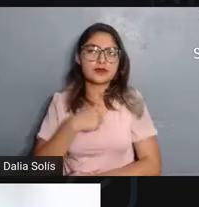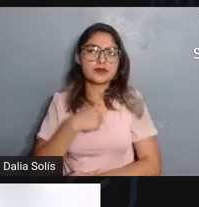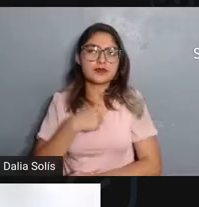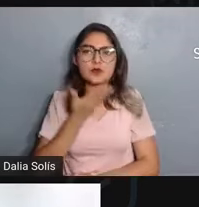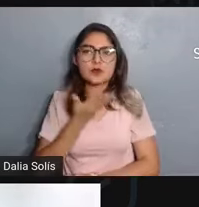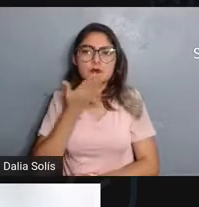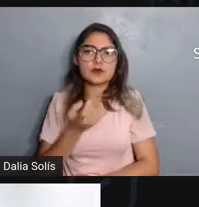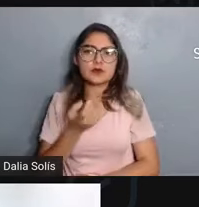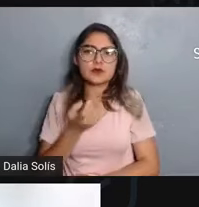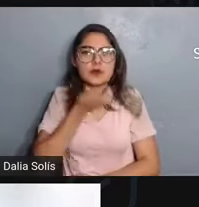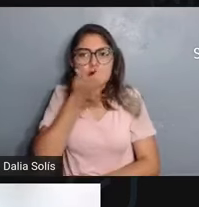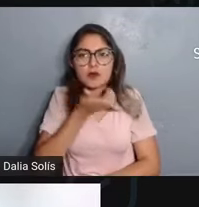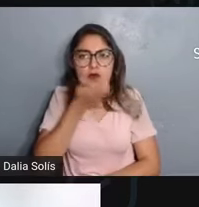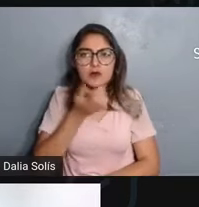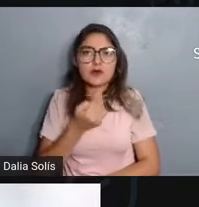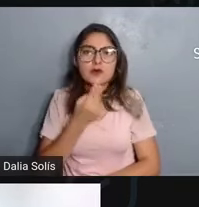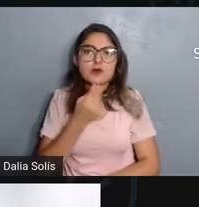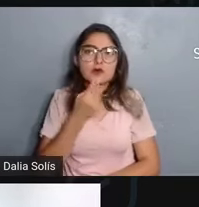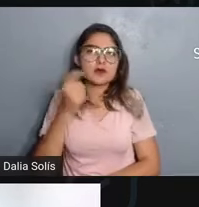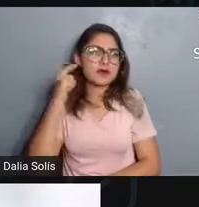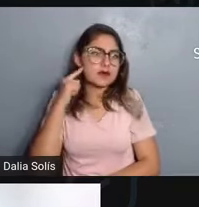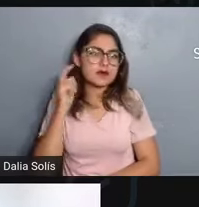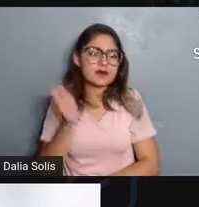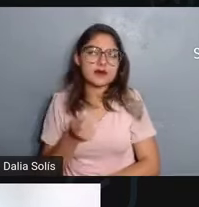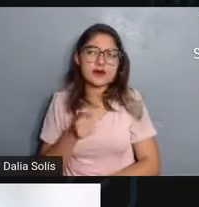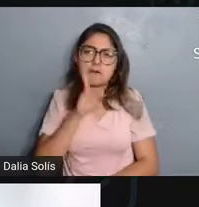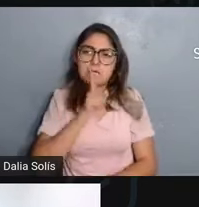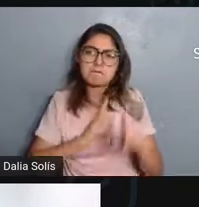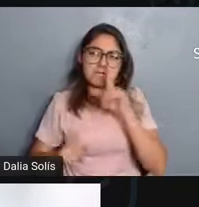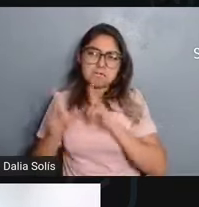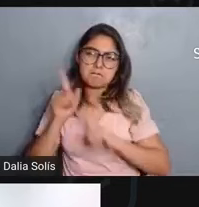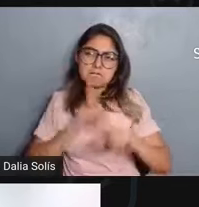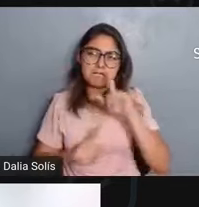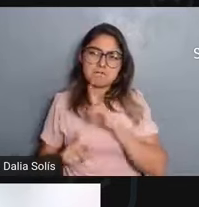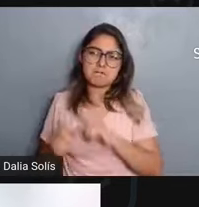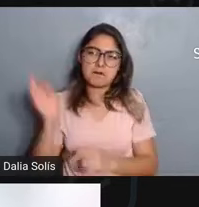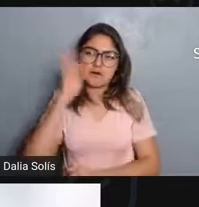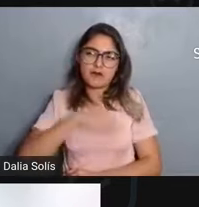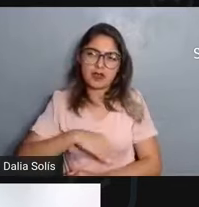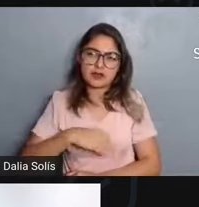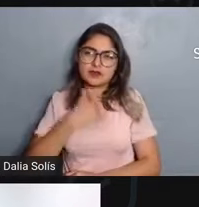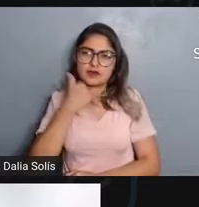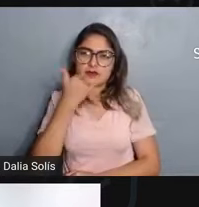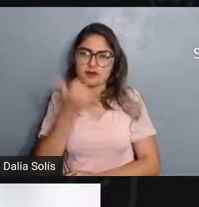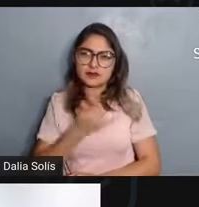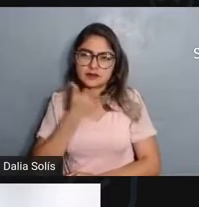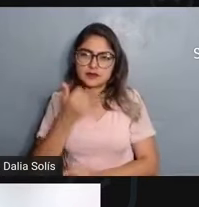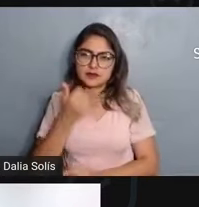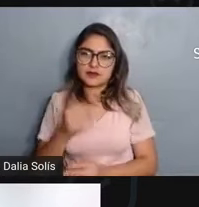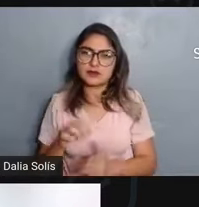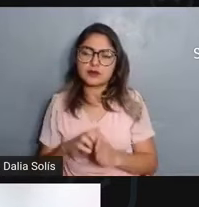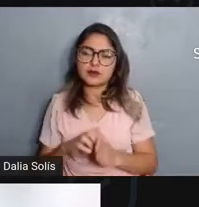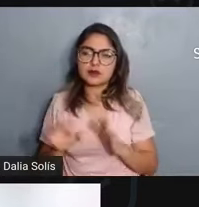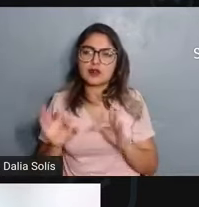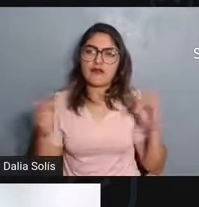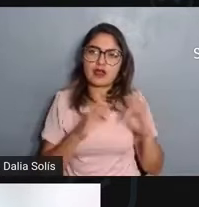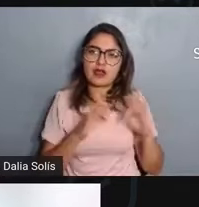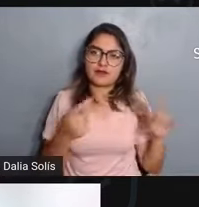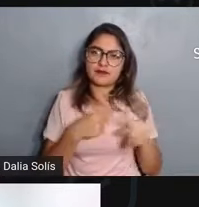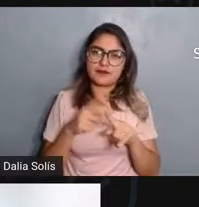cuáles frases denigrantes se te ocurren para las personas mayores. No, bueno, cantidad. Desde